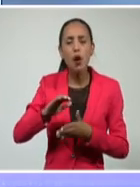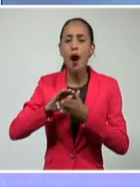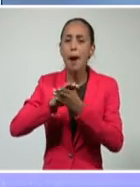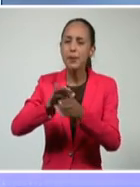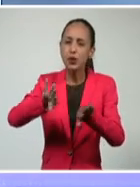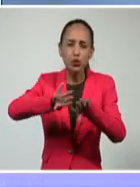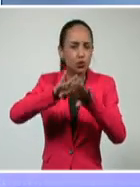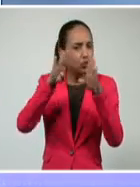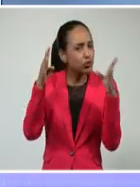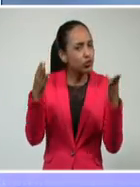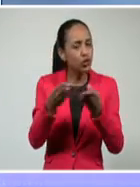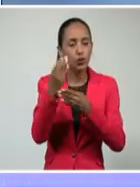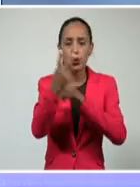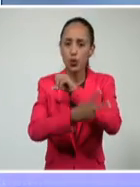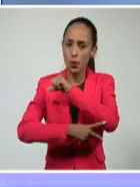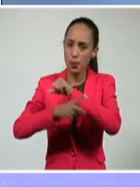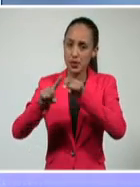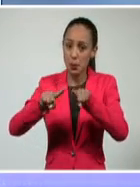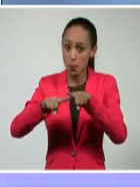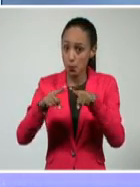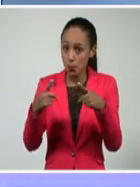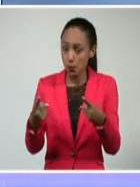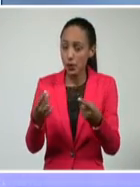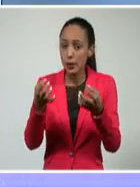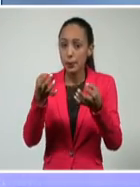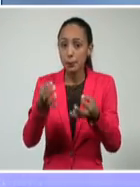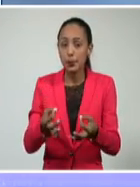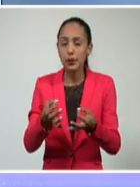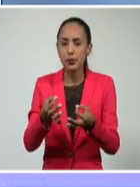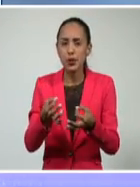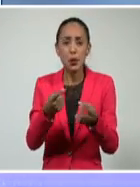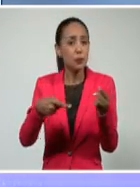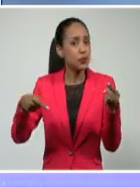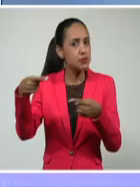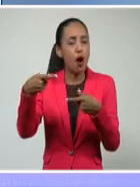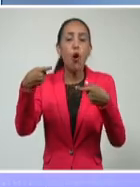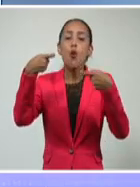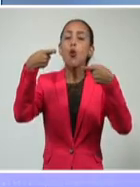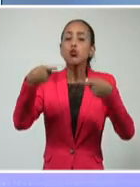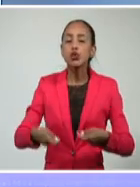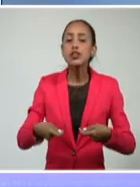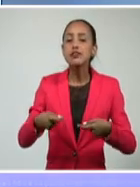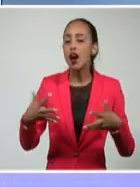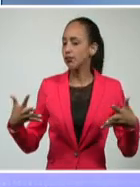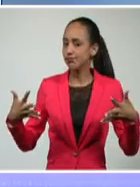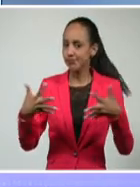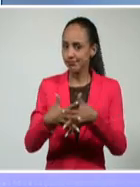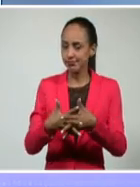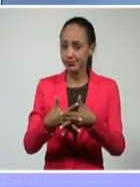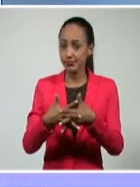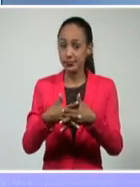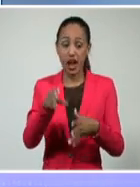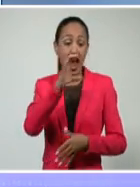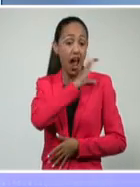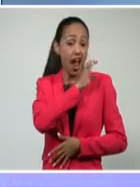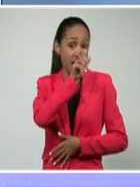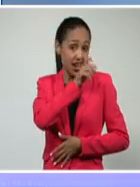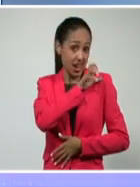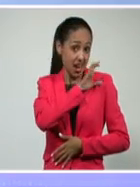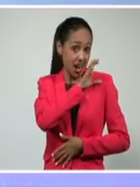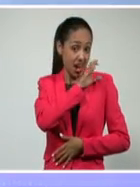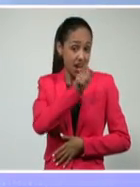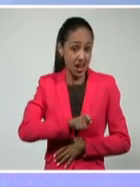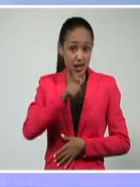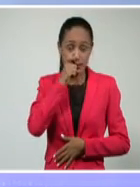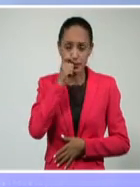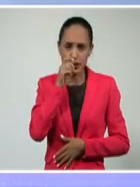las nacionalidades porque la pelea por lo justo nos une, mientras el canciller Bruno Rodríguez señaló que el